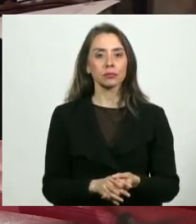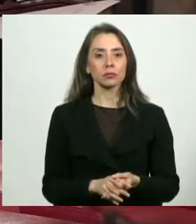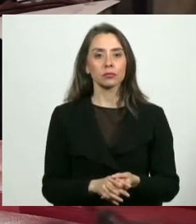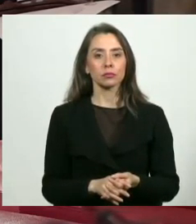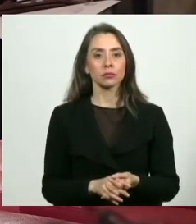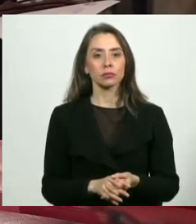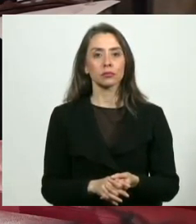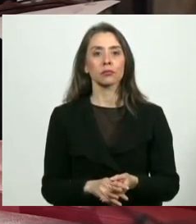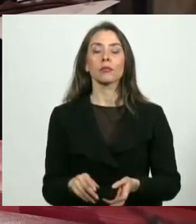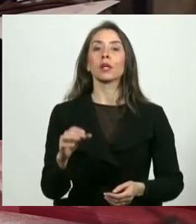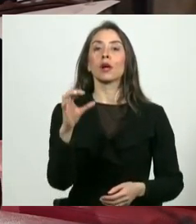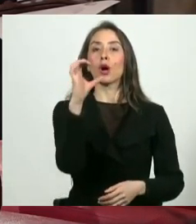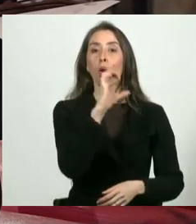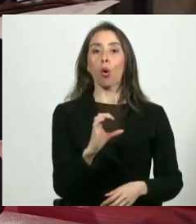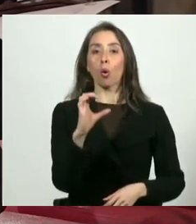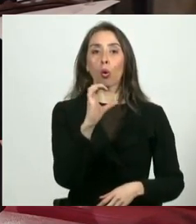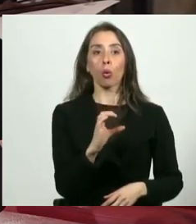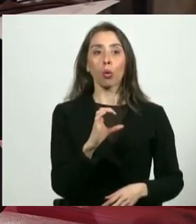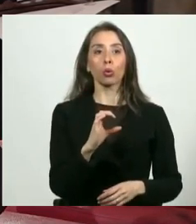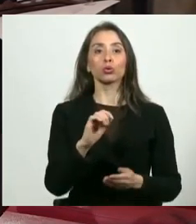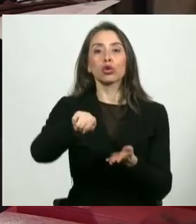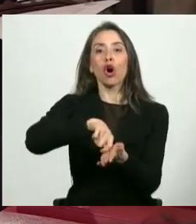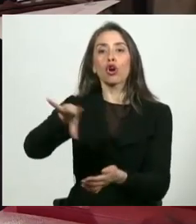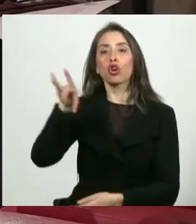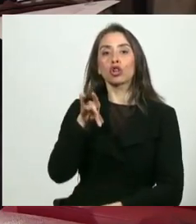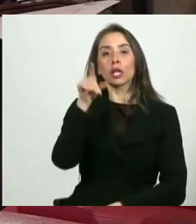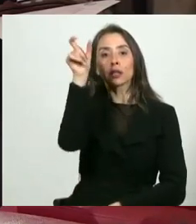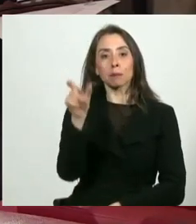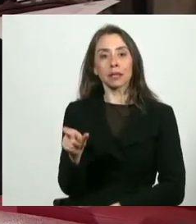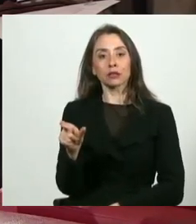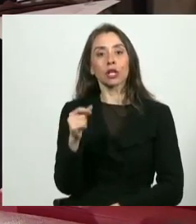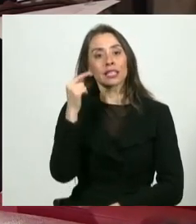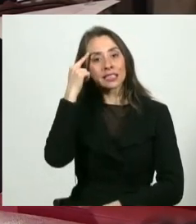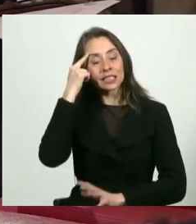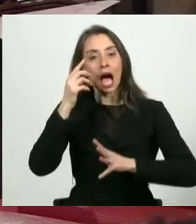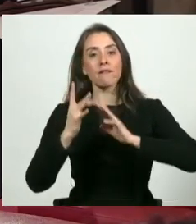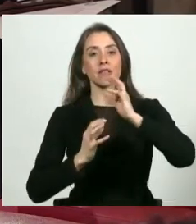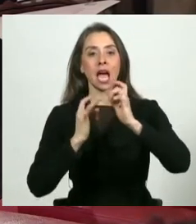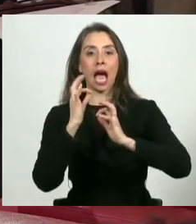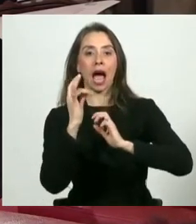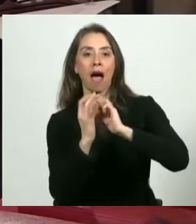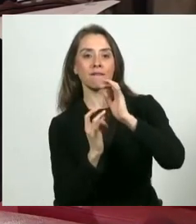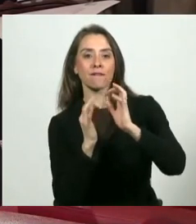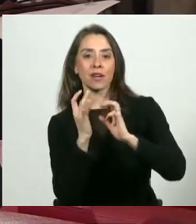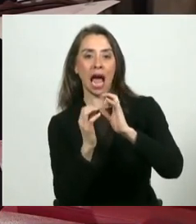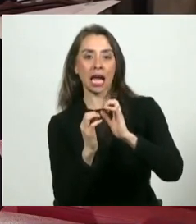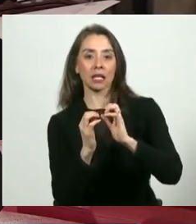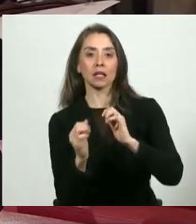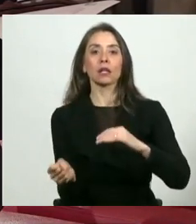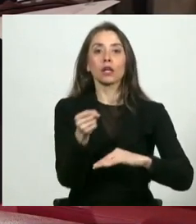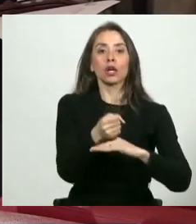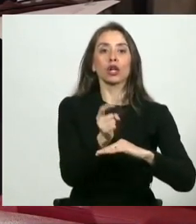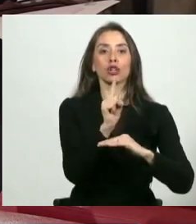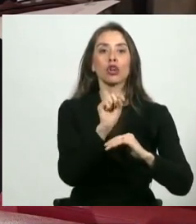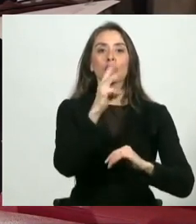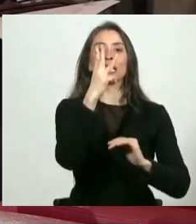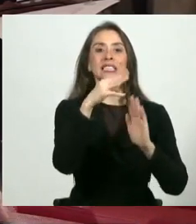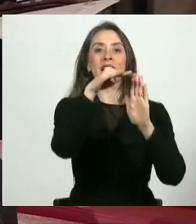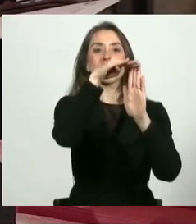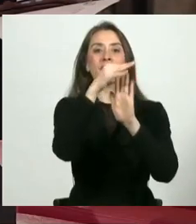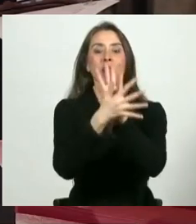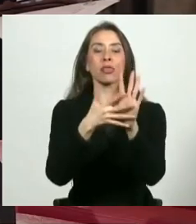Hay cursos donde contratan, por ejemplo, una persona que sabe hablar con las manos. Ni siquiera tiene tercer nivel de lengua